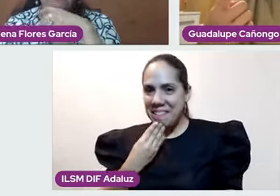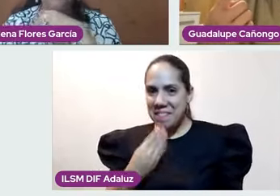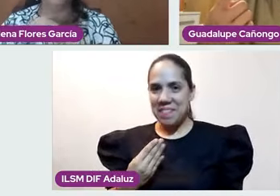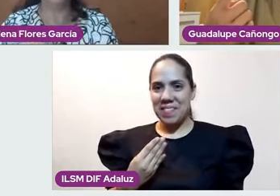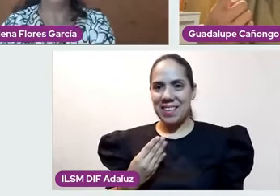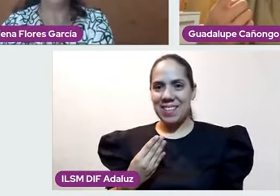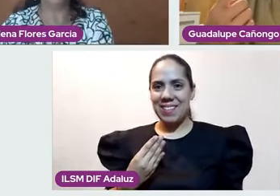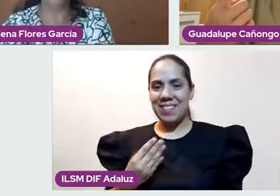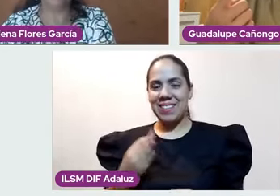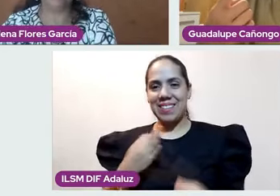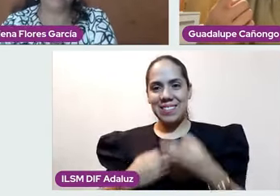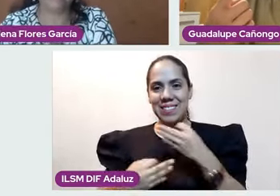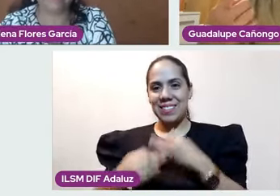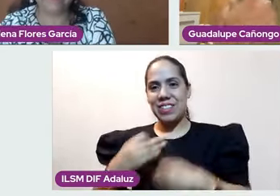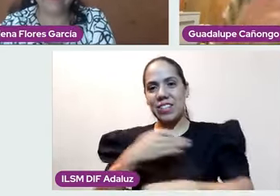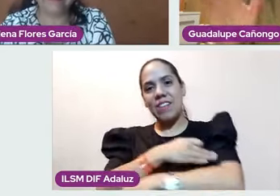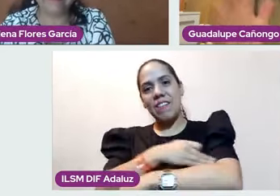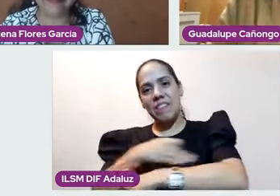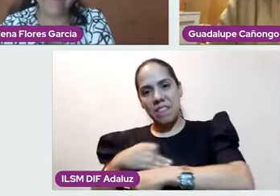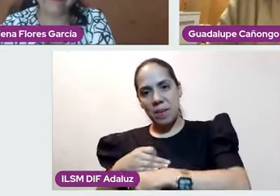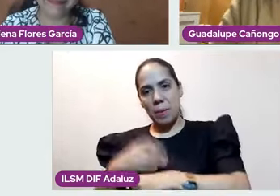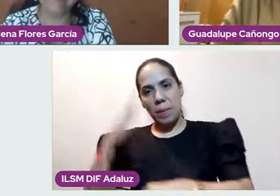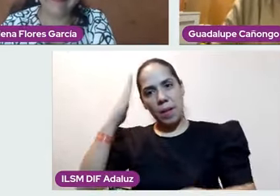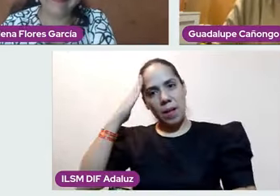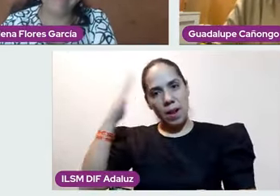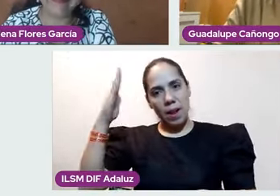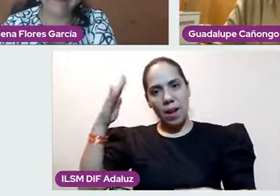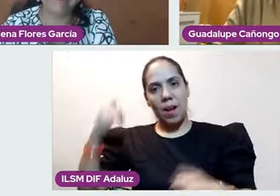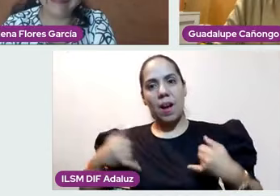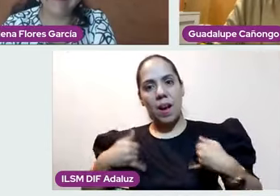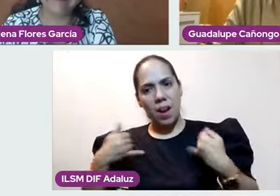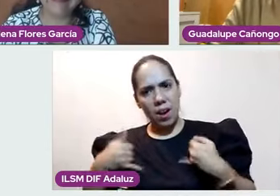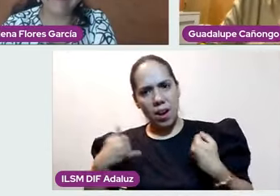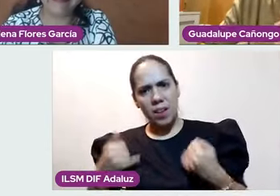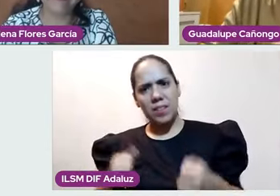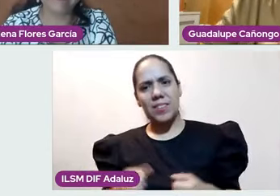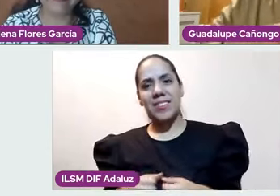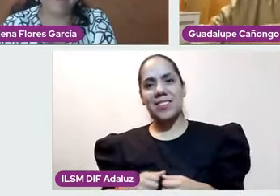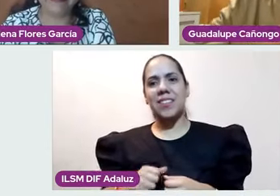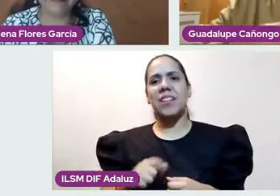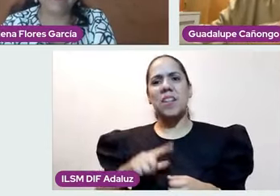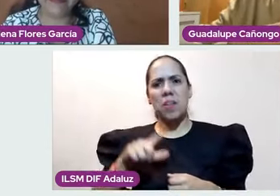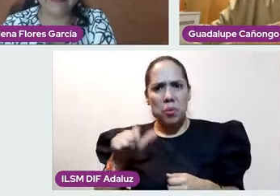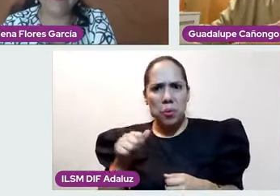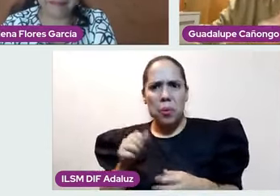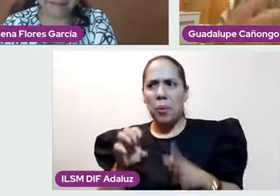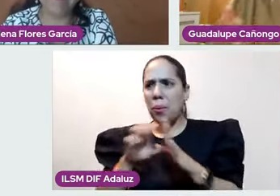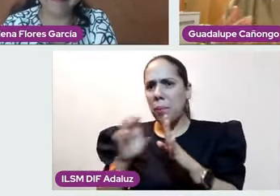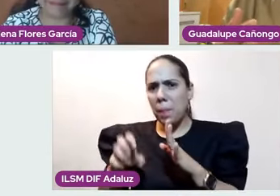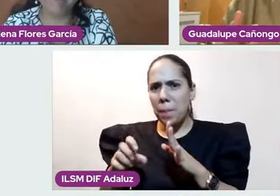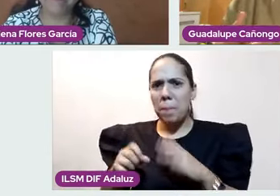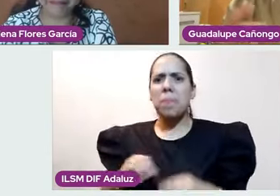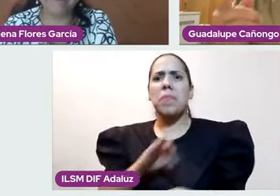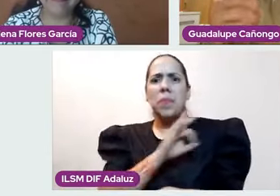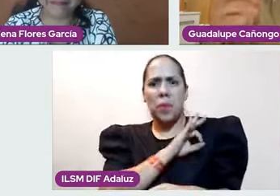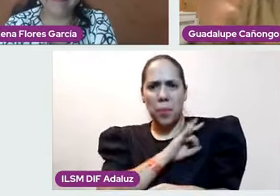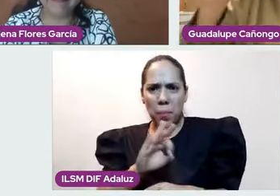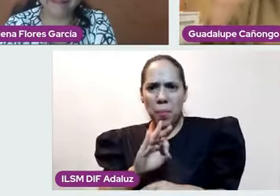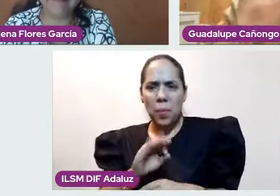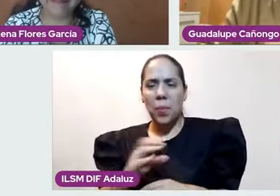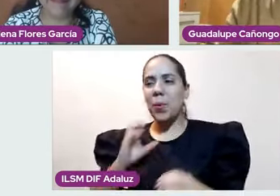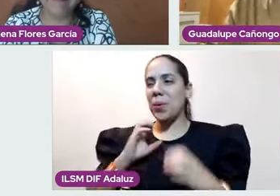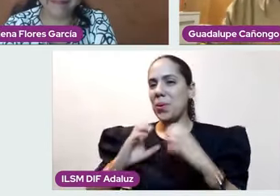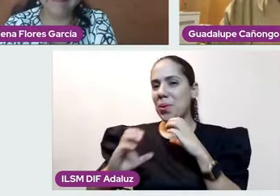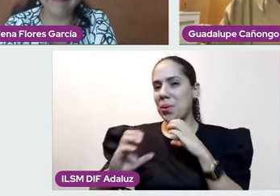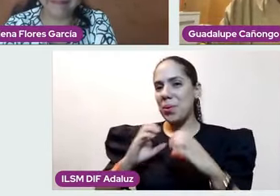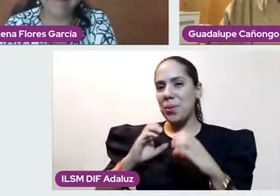común algo que puedo platicar en una de esas con mis sobrinos, con mis nietos, con mis hijos, de algo